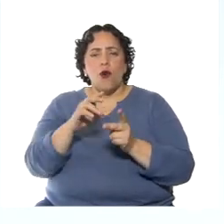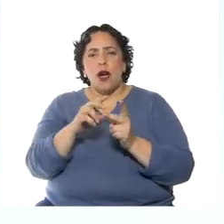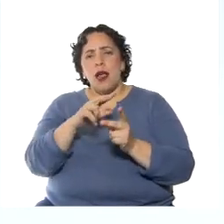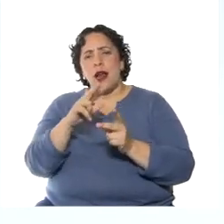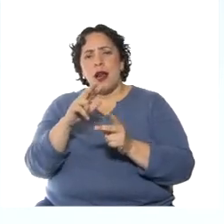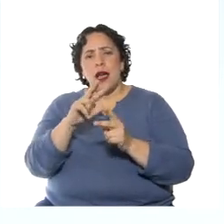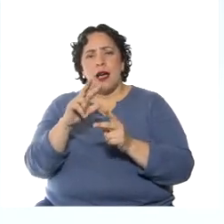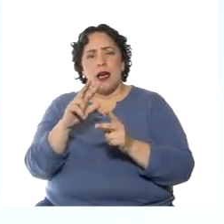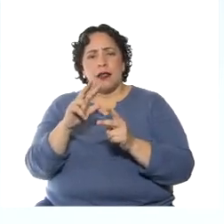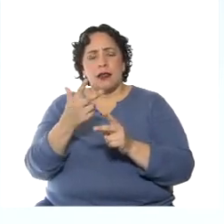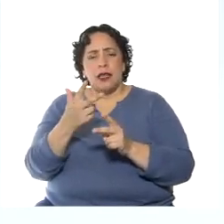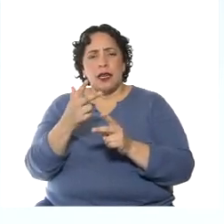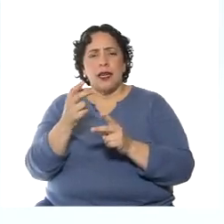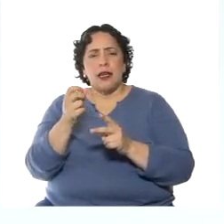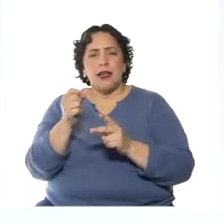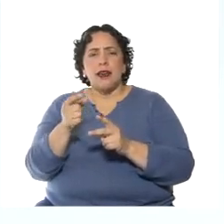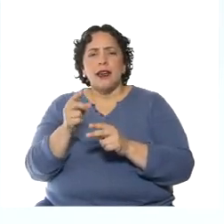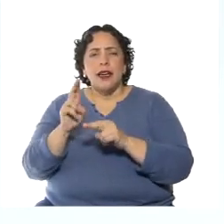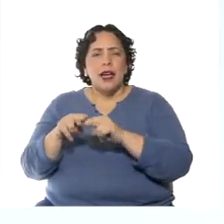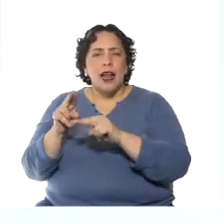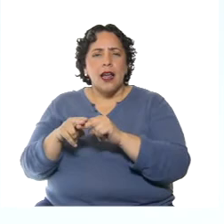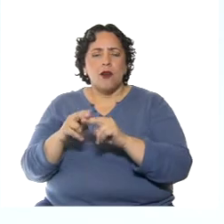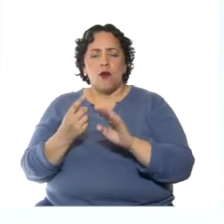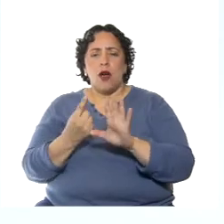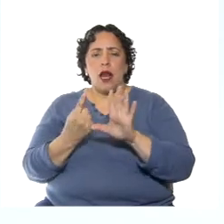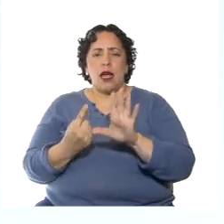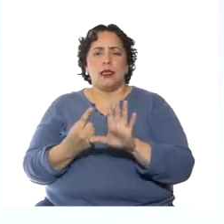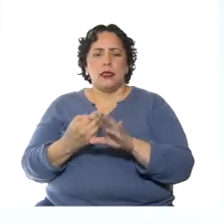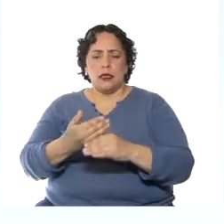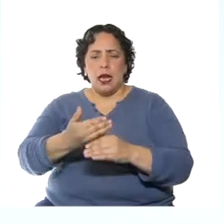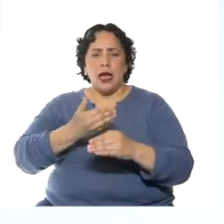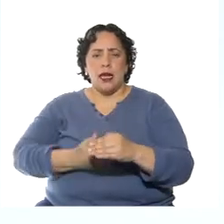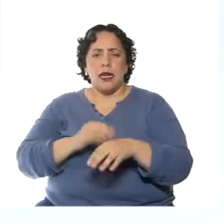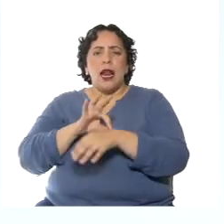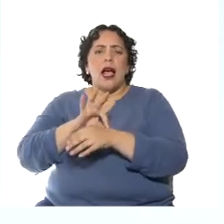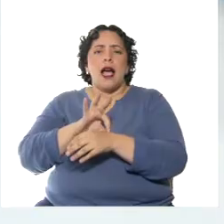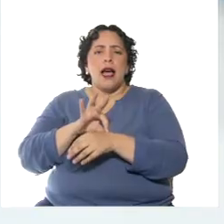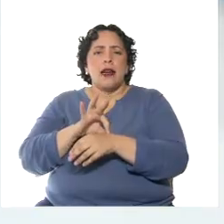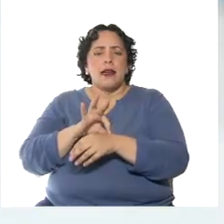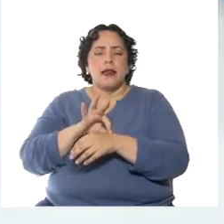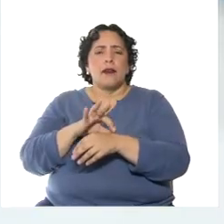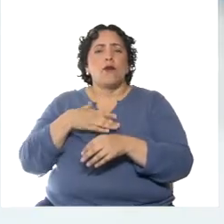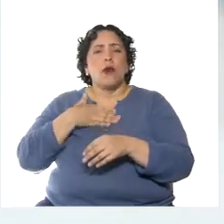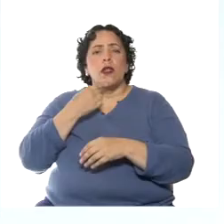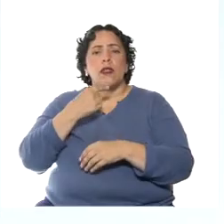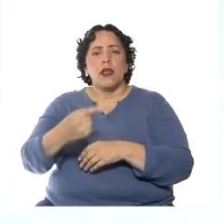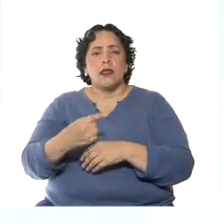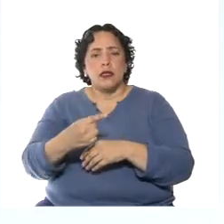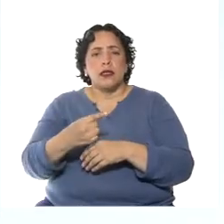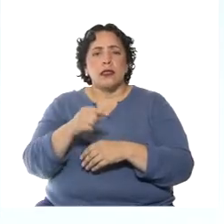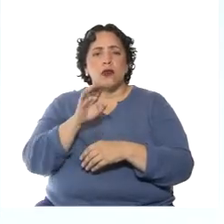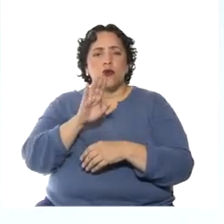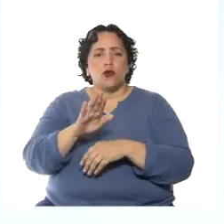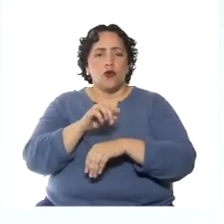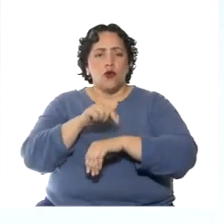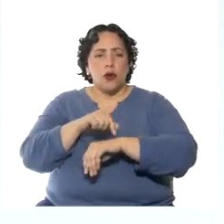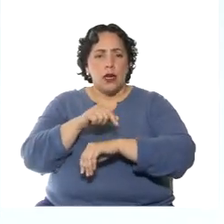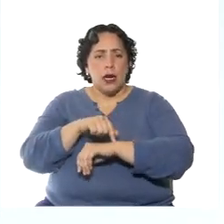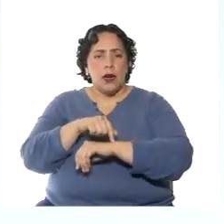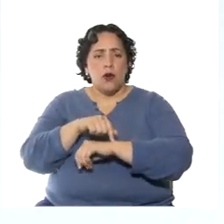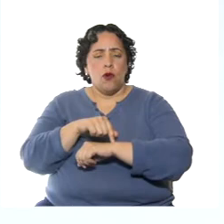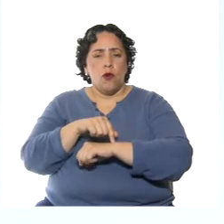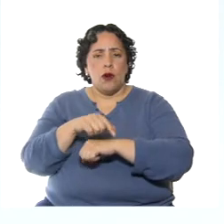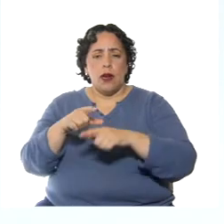granos y a las 6 tiene, por ejemplo, la carne. Podemos decirle entonces que si su reloj es